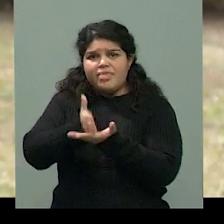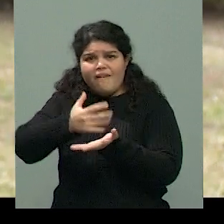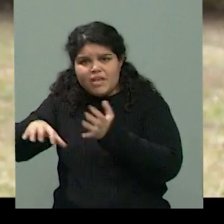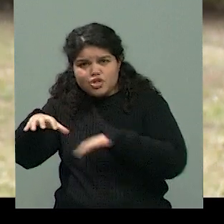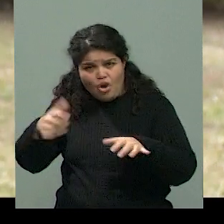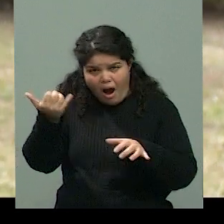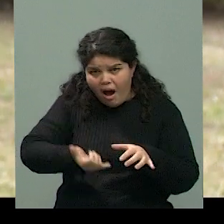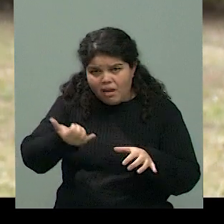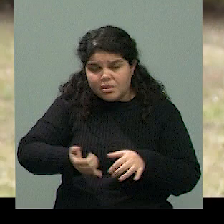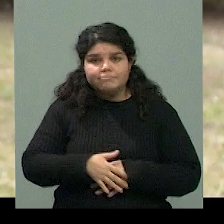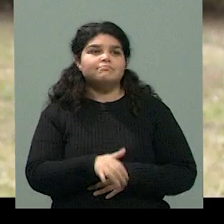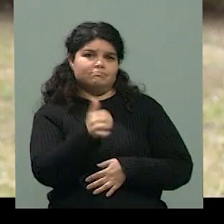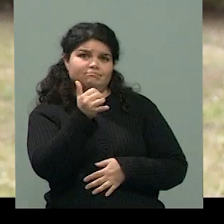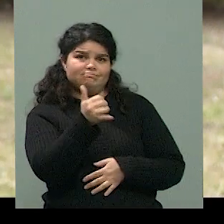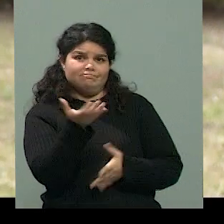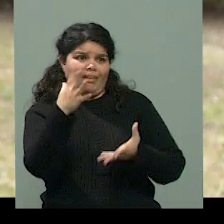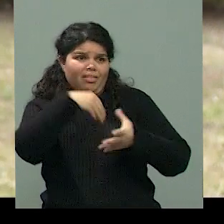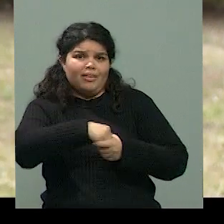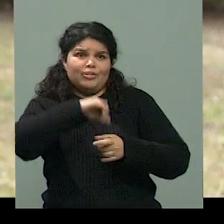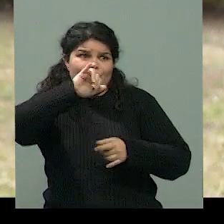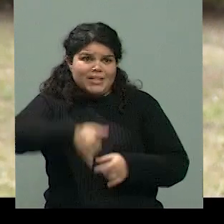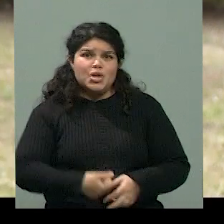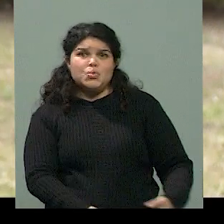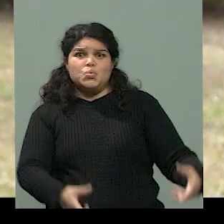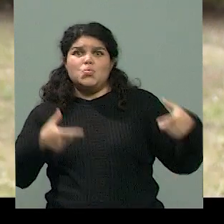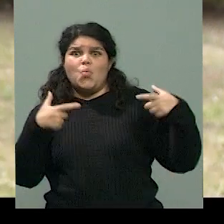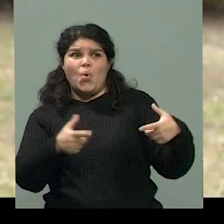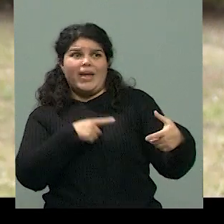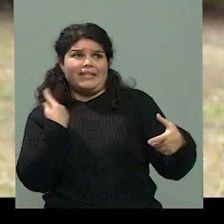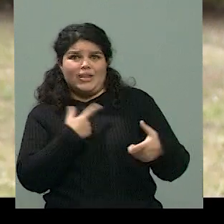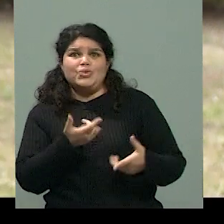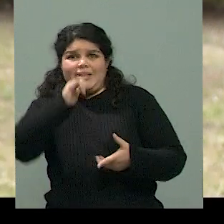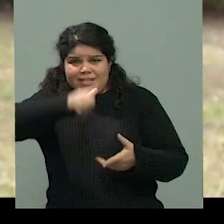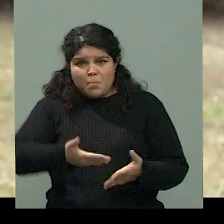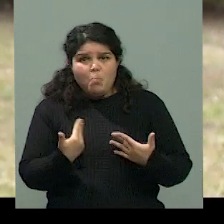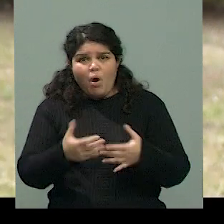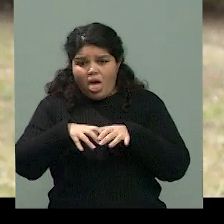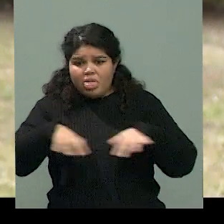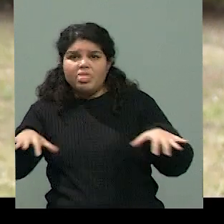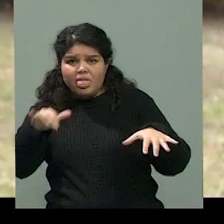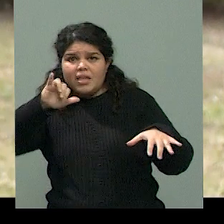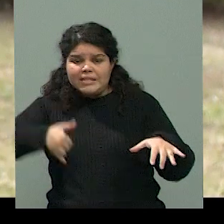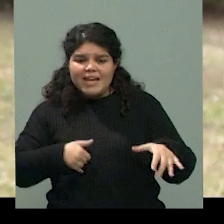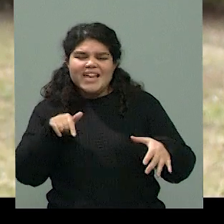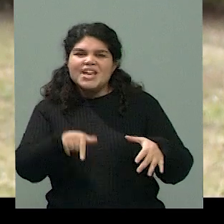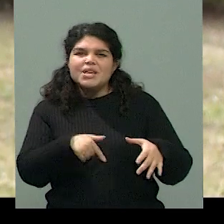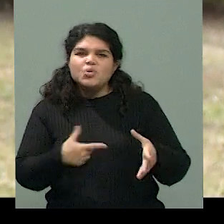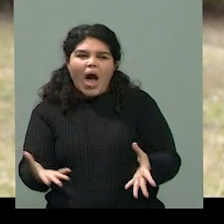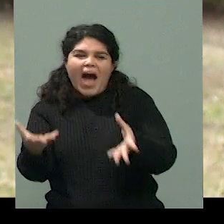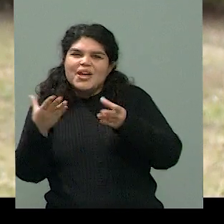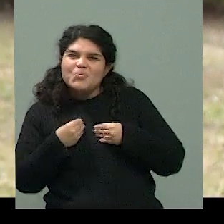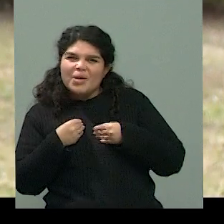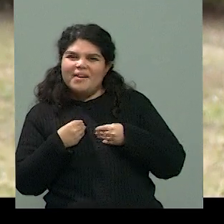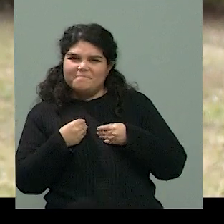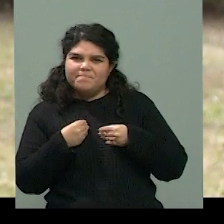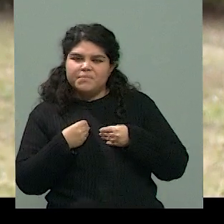por suerte, no, pero... es una grieta, como te decía recién, sana, porque lo que se intenta es,